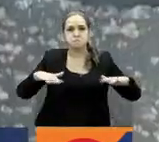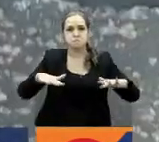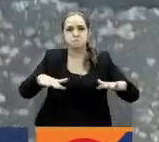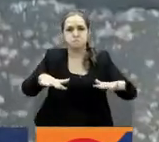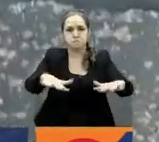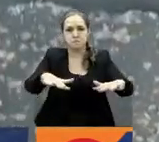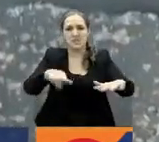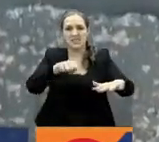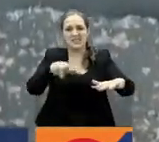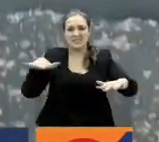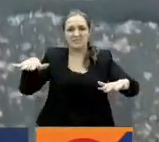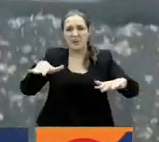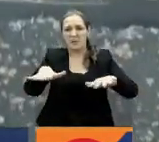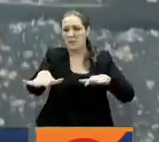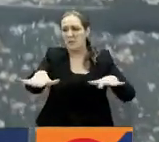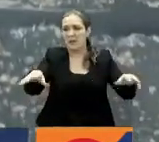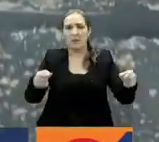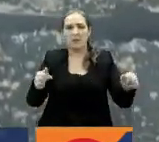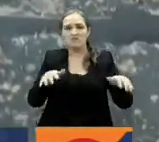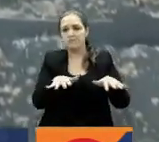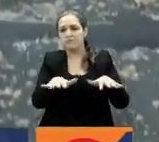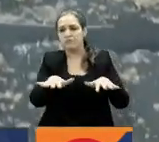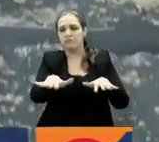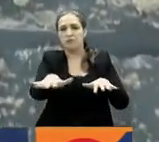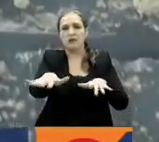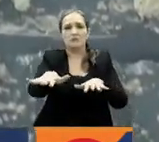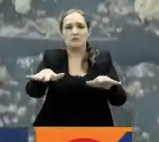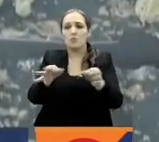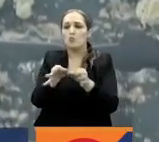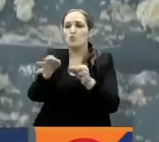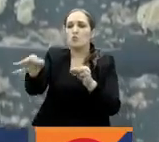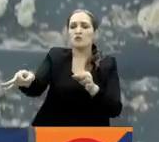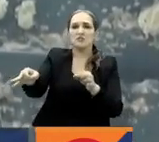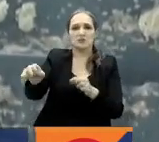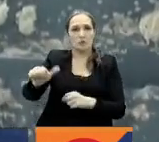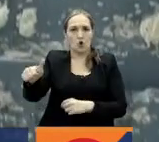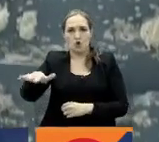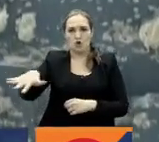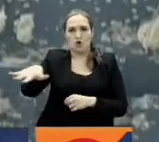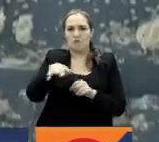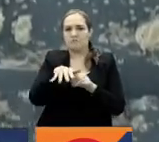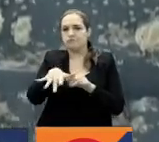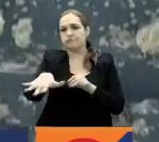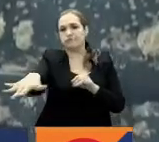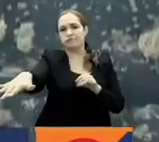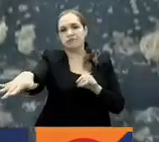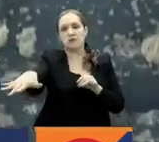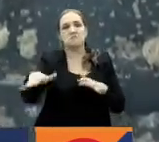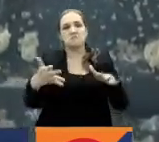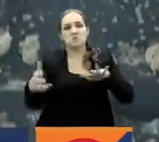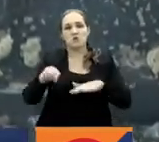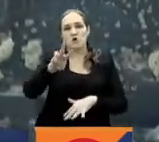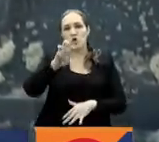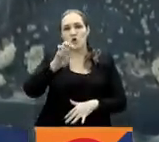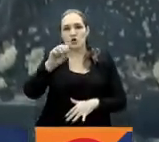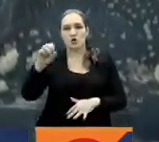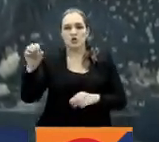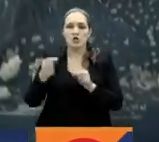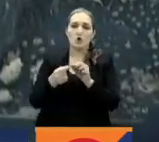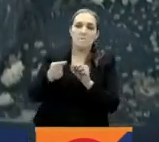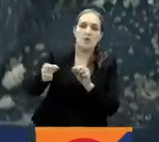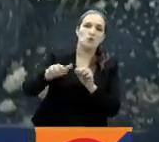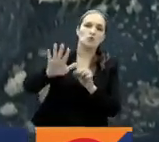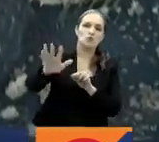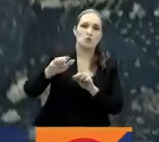sigue avanzando lentamente en dirección al municipio de Tazacorte y está al menos a 800 metros de la costa.